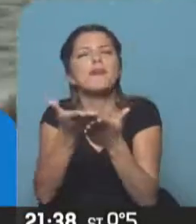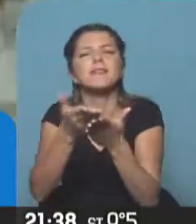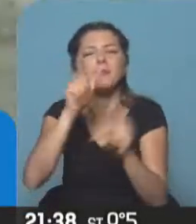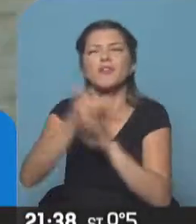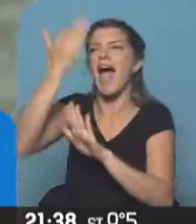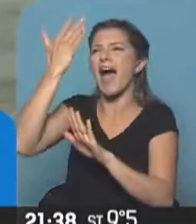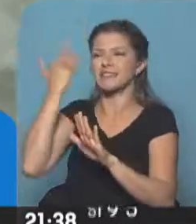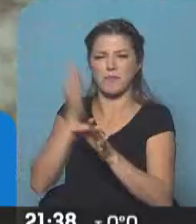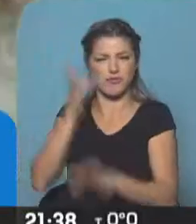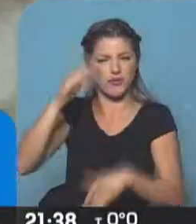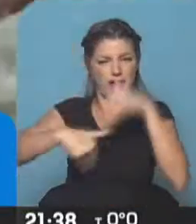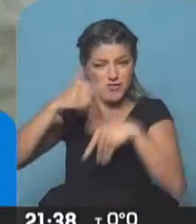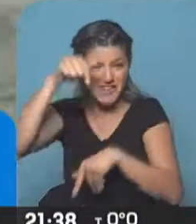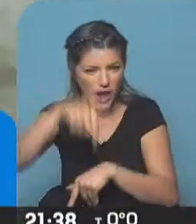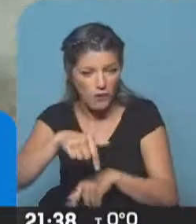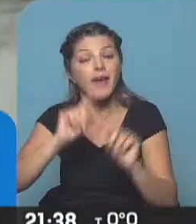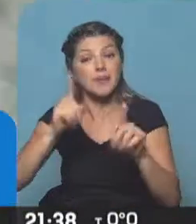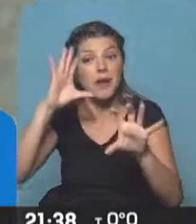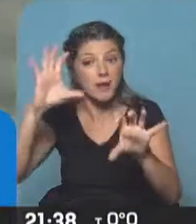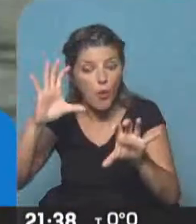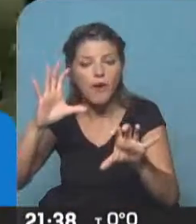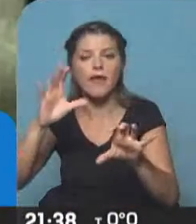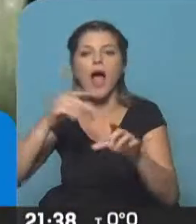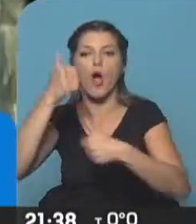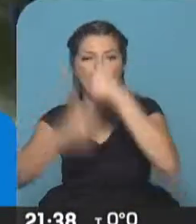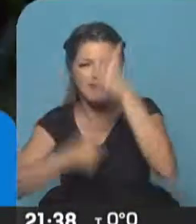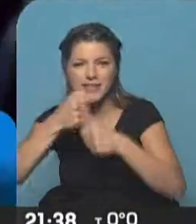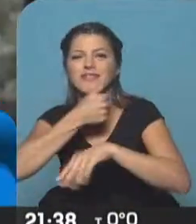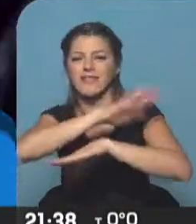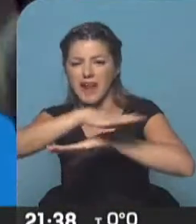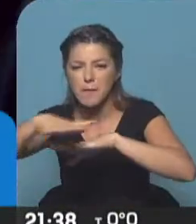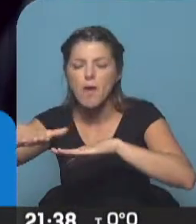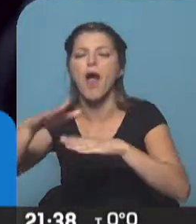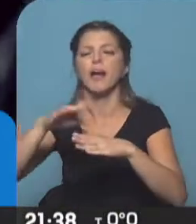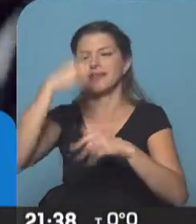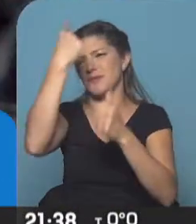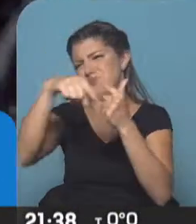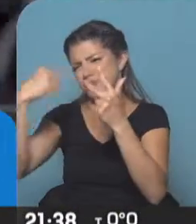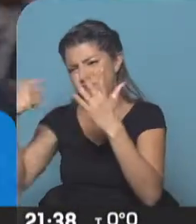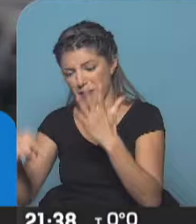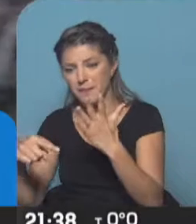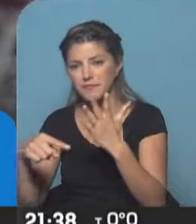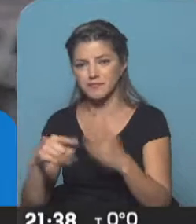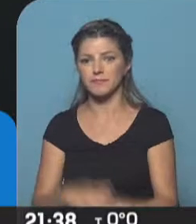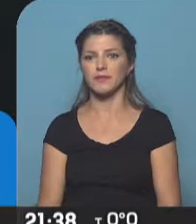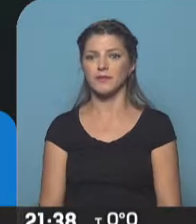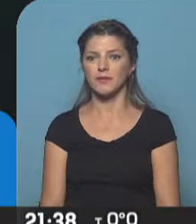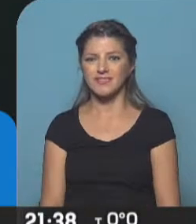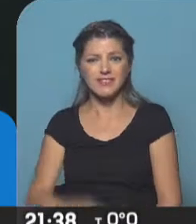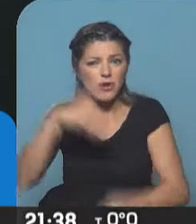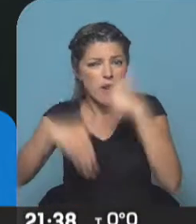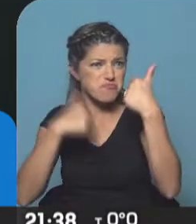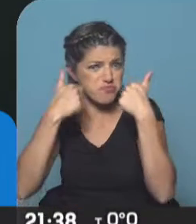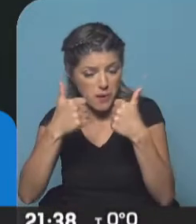ahora. Y también recuerda a grandes nadadores de aguas abiertas como Bertoldo, Muñoz, Rosario, Buenos Aires, con 100 horas de nados ininterrumpido,